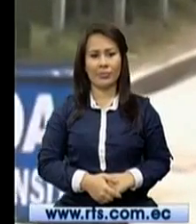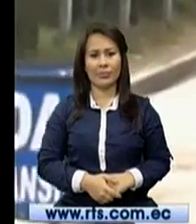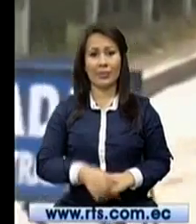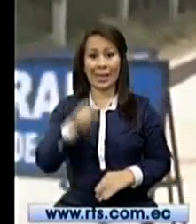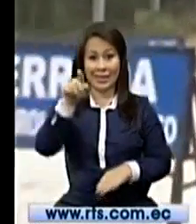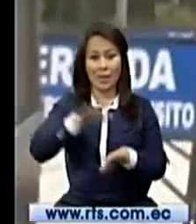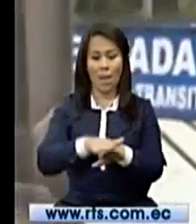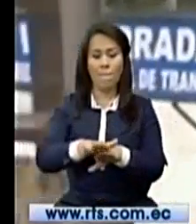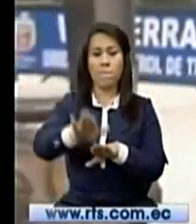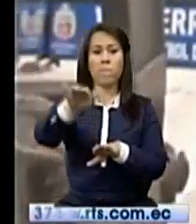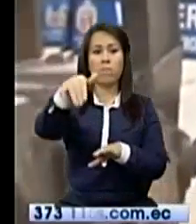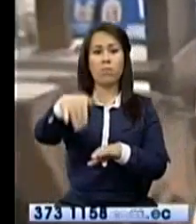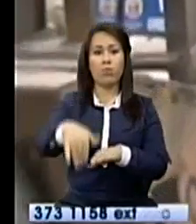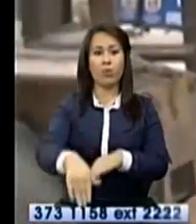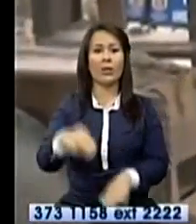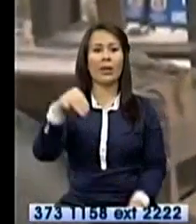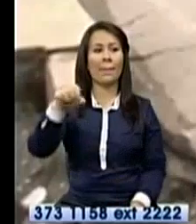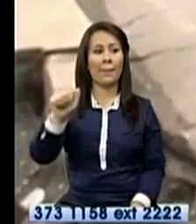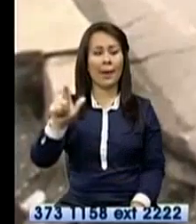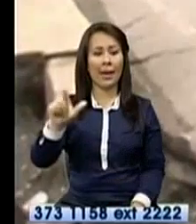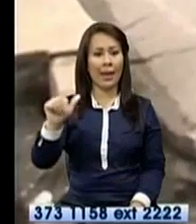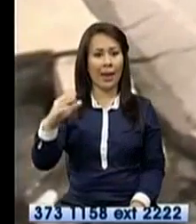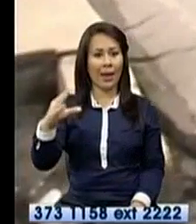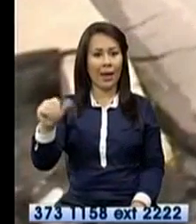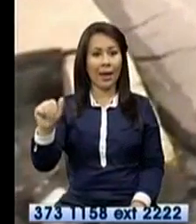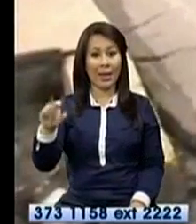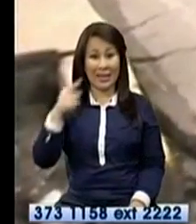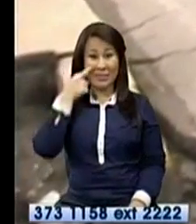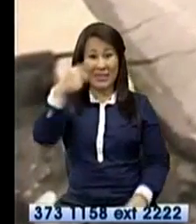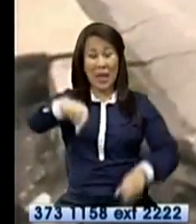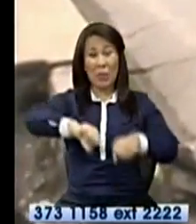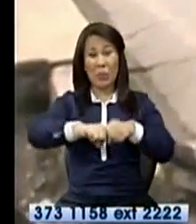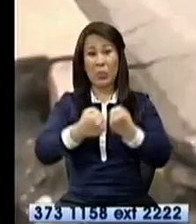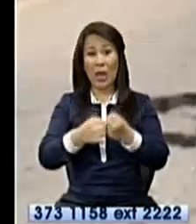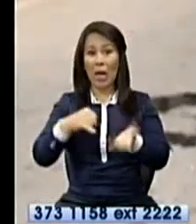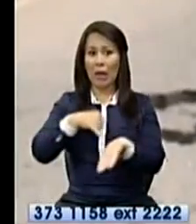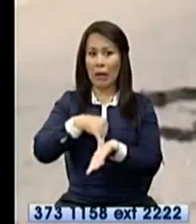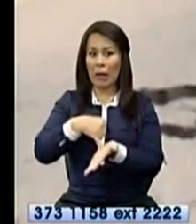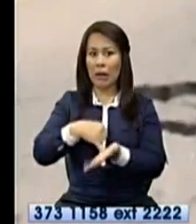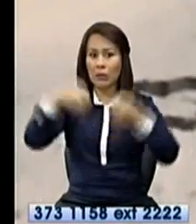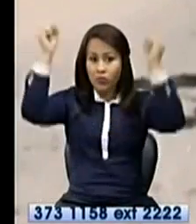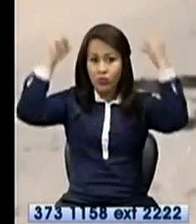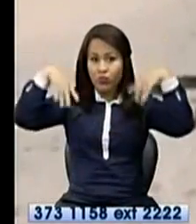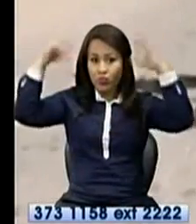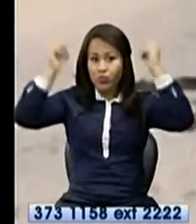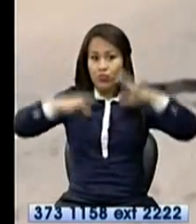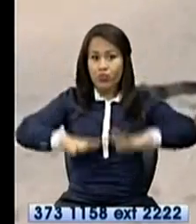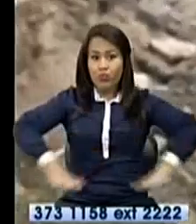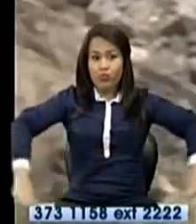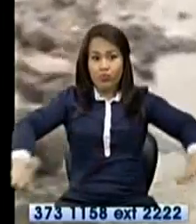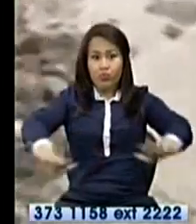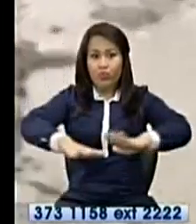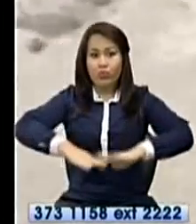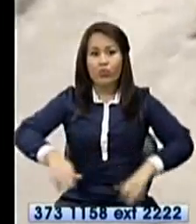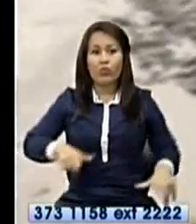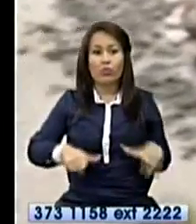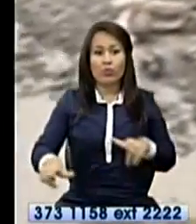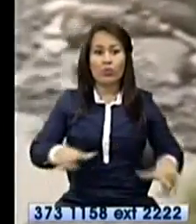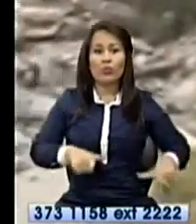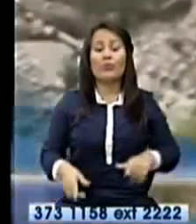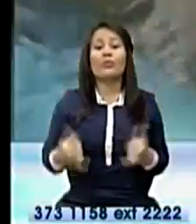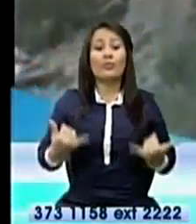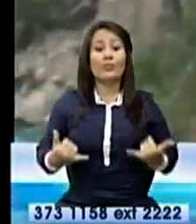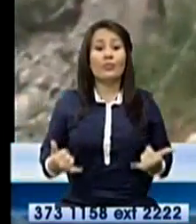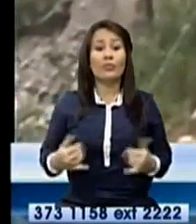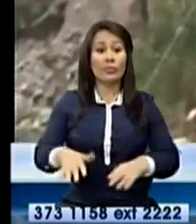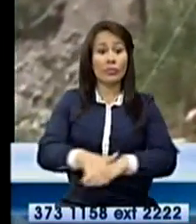Este es el puente ubicado en el río Malacatos, el cual está a punto de colapsar con las primeras lluvias que se han presentado en la olla de Loja. La calzada